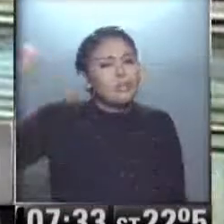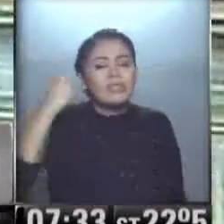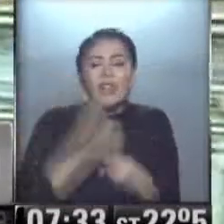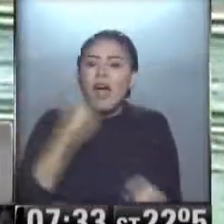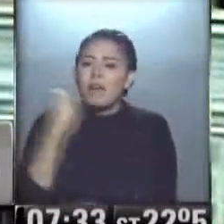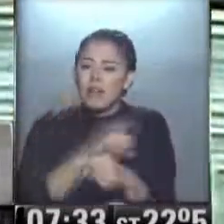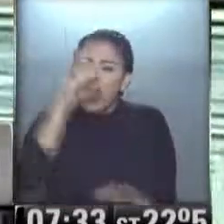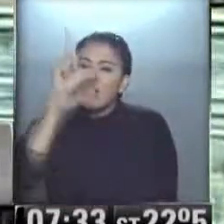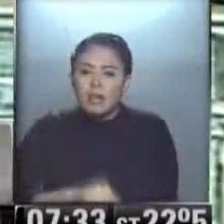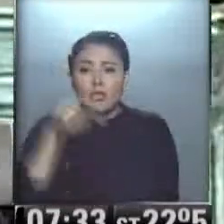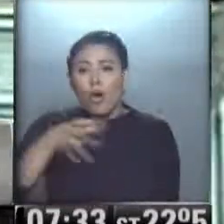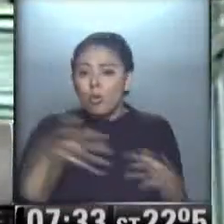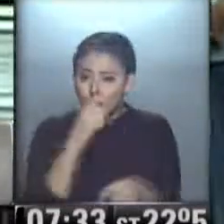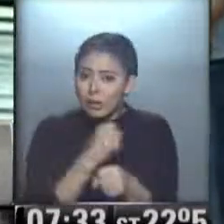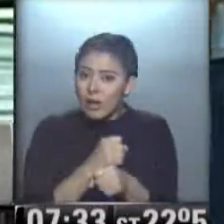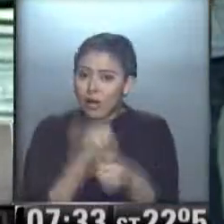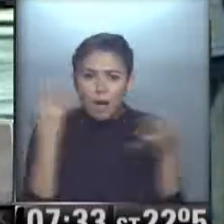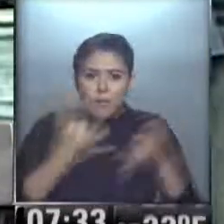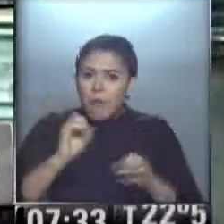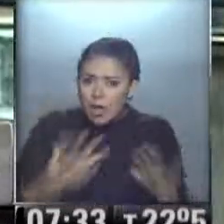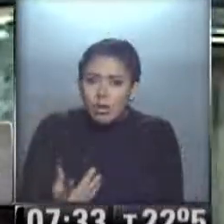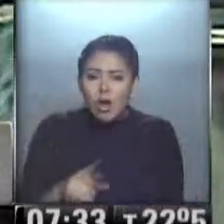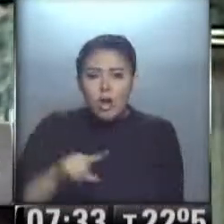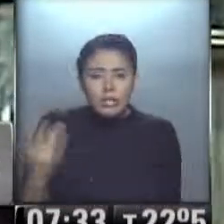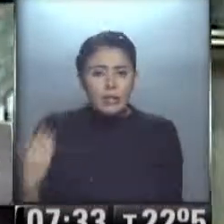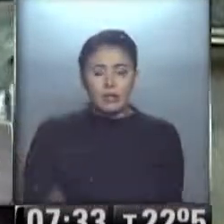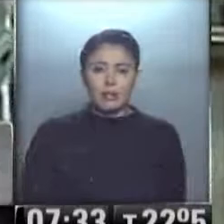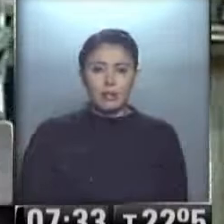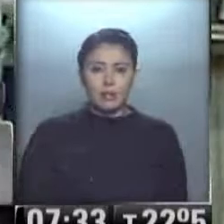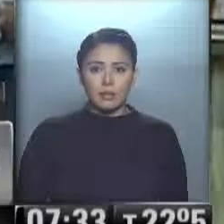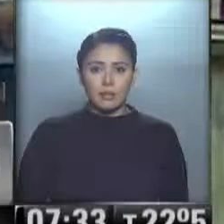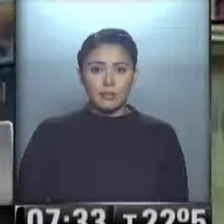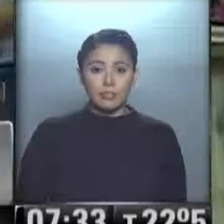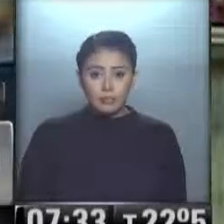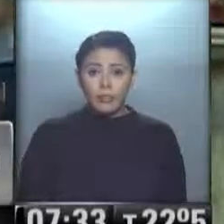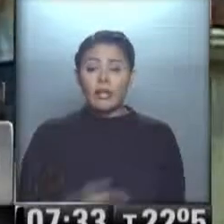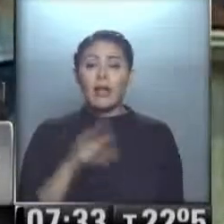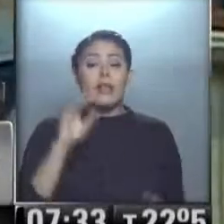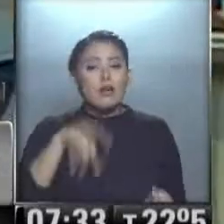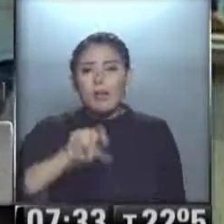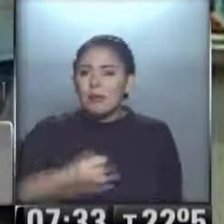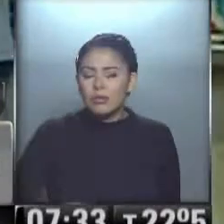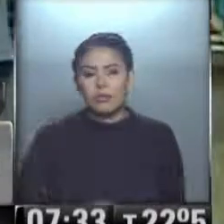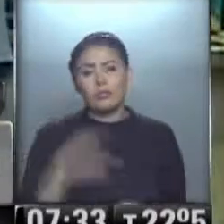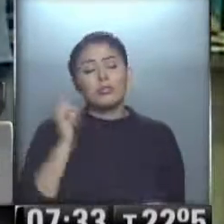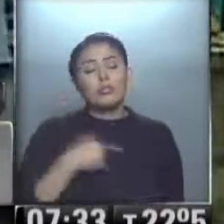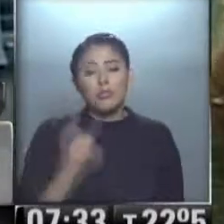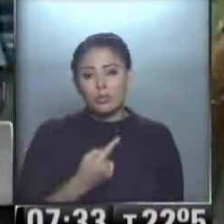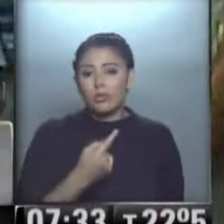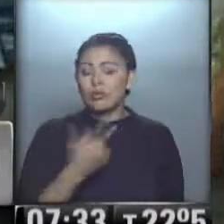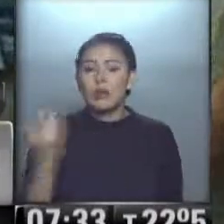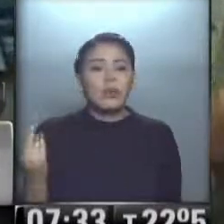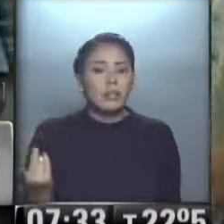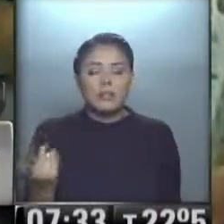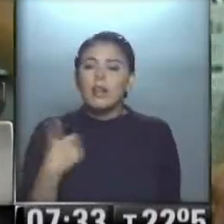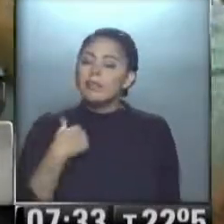cooperativa hoy damos fe que funciona mucho mejor de que como antes con la patronal. Nosotros